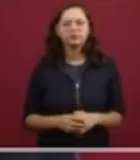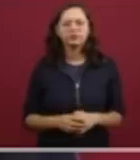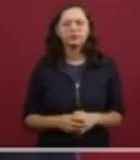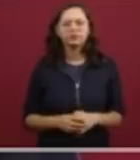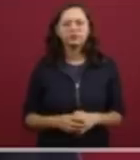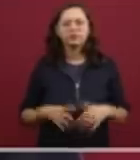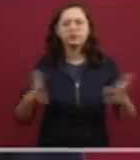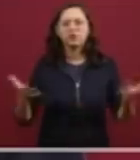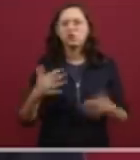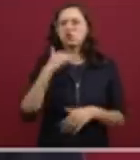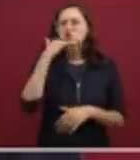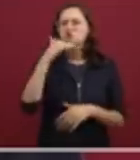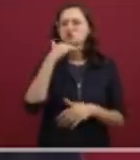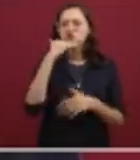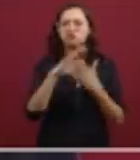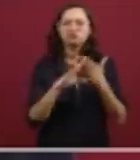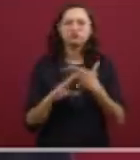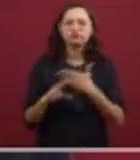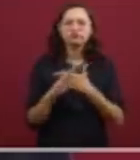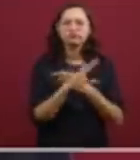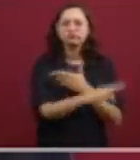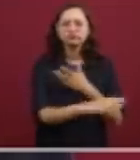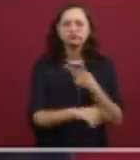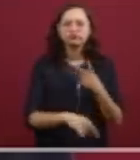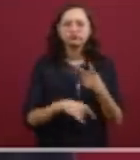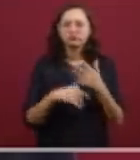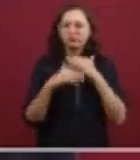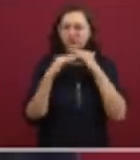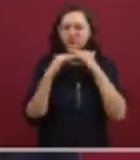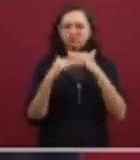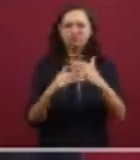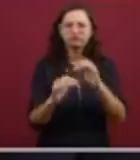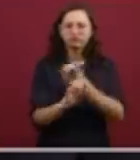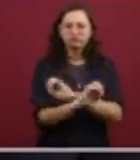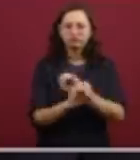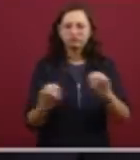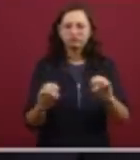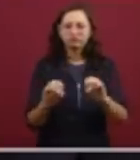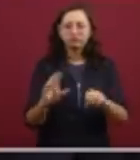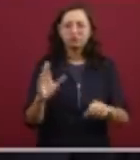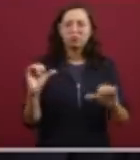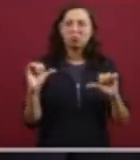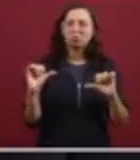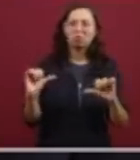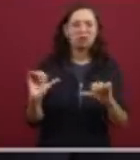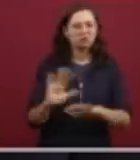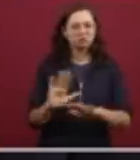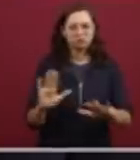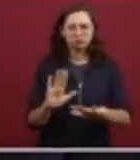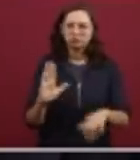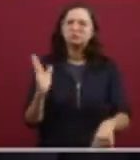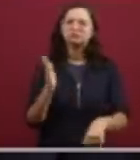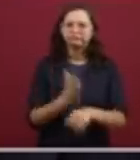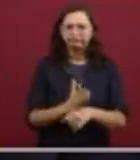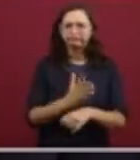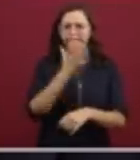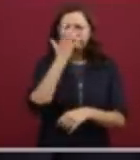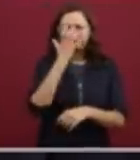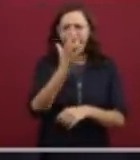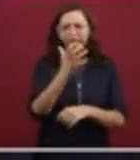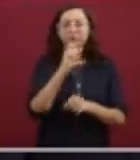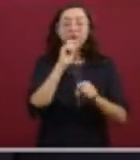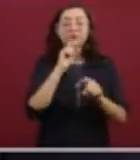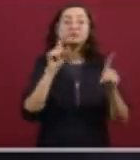combatiendo la corrupción, cero corrupción, cero impunidad, y hay un plan también